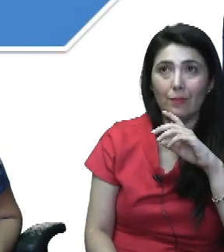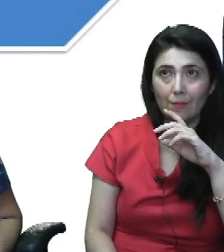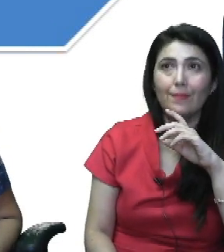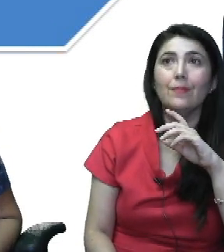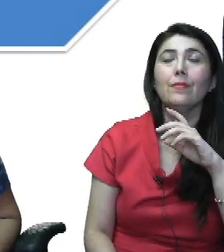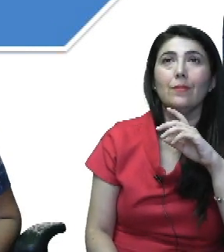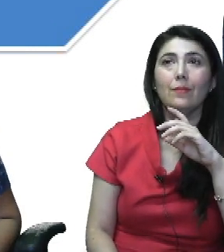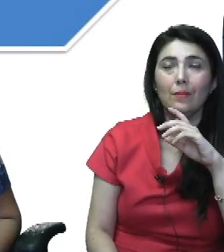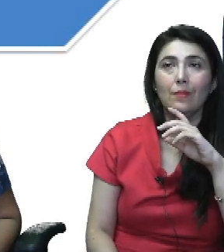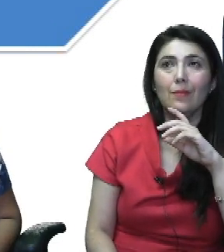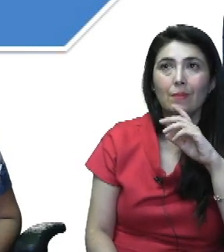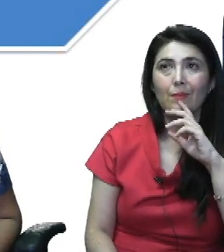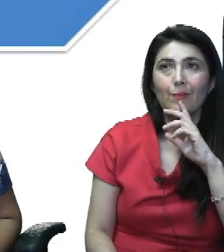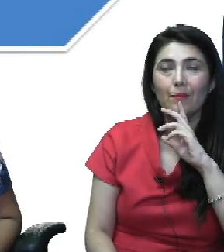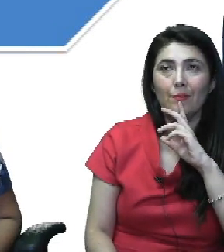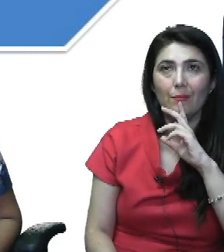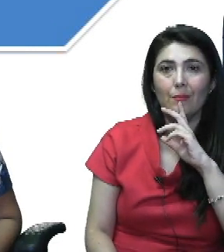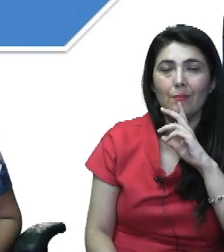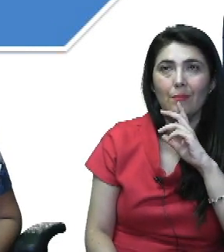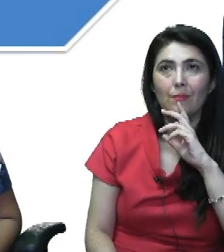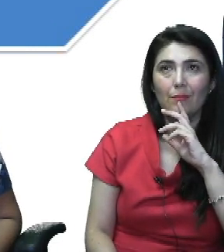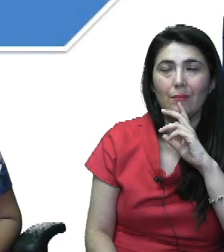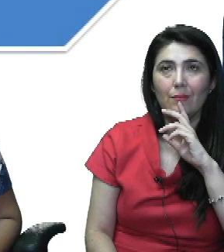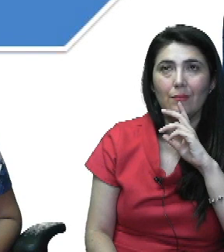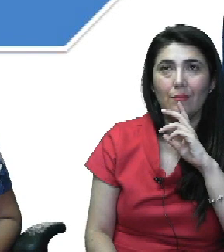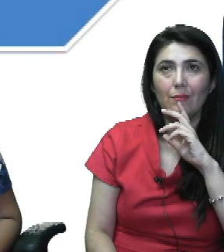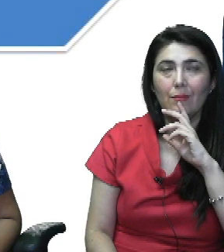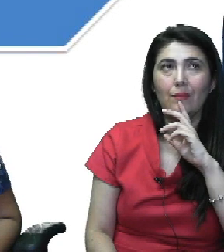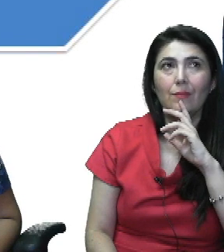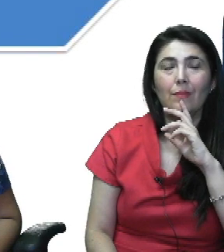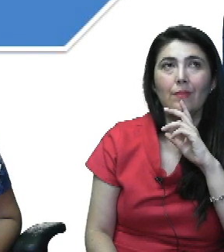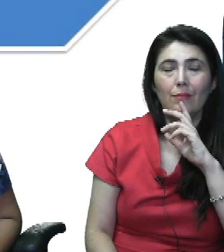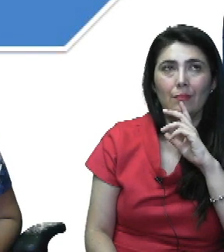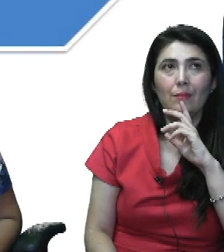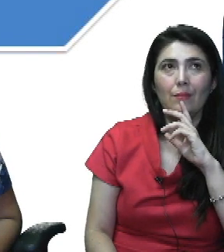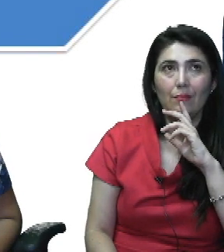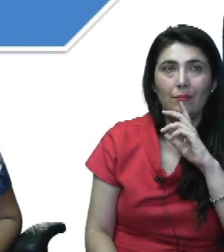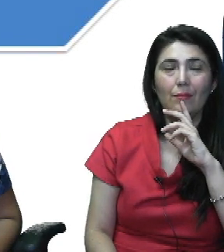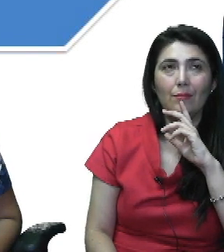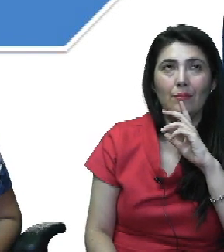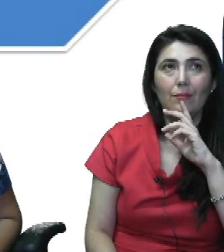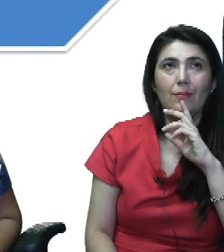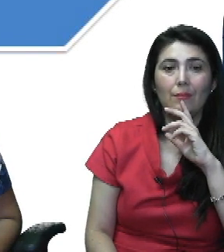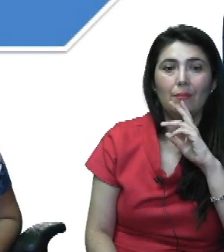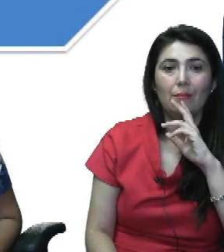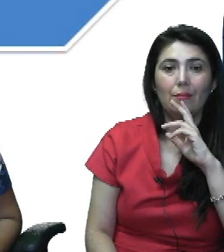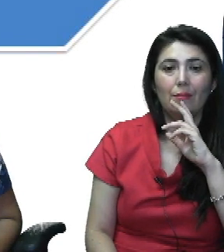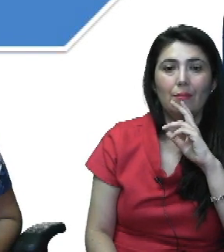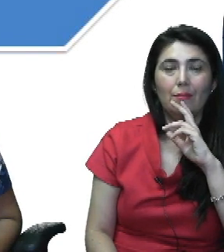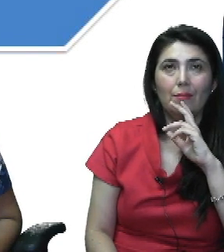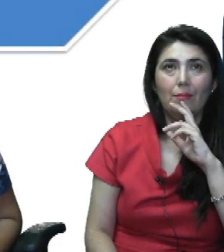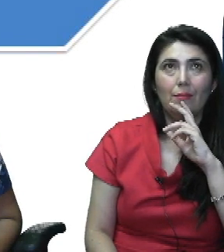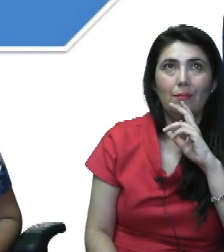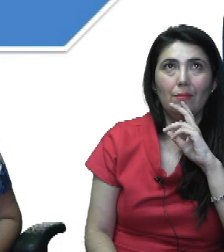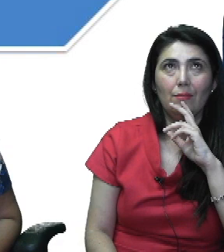determinantes sociales claramente están a la base también de esta premisa. Esto, y de manera muy importante también, que es